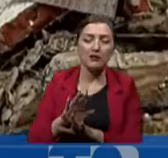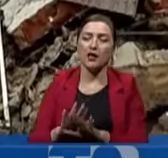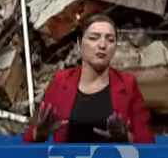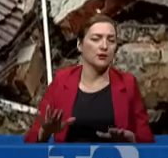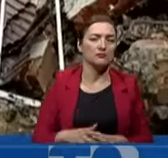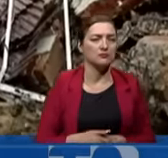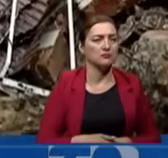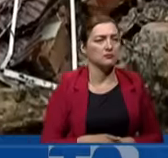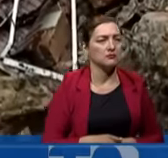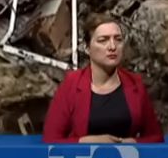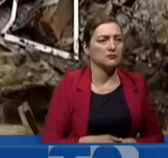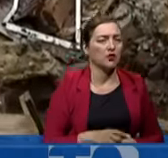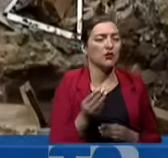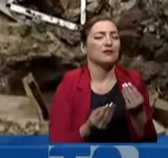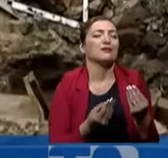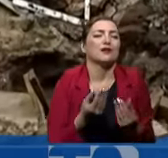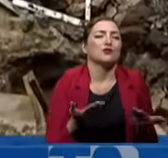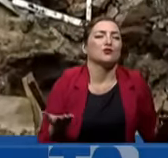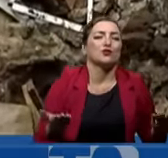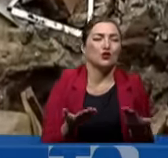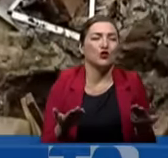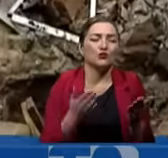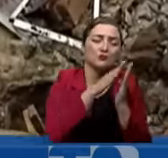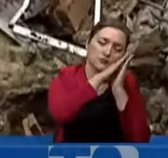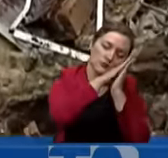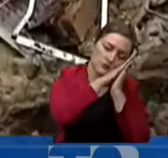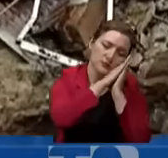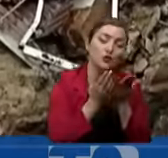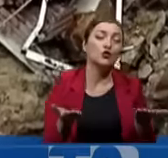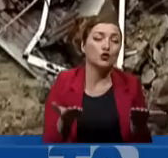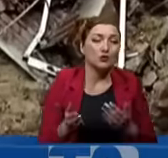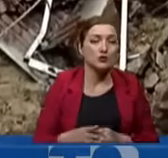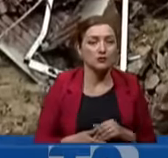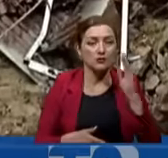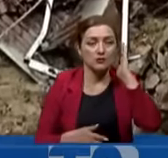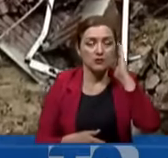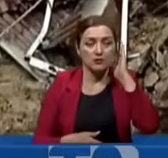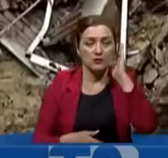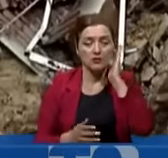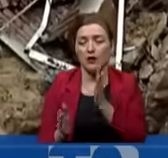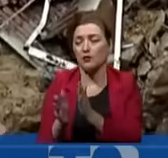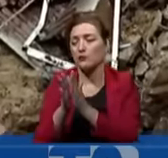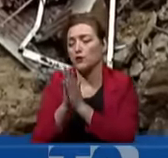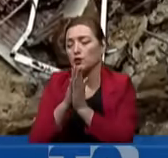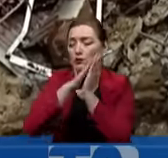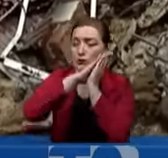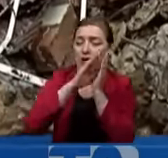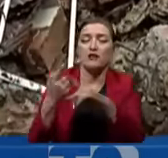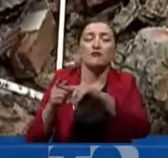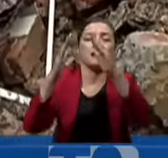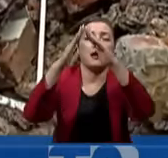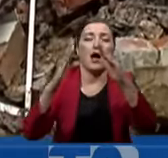Ahora, ¿qué están haciendo ustedes? ¿A dónde están hoy pernoctando? Ahorita nosotros estamos pidiendo posada en diferentes